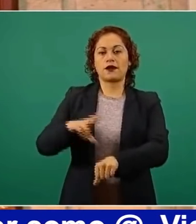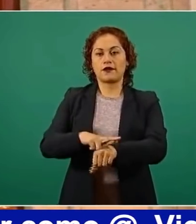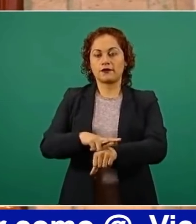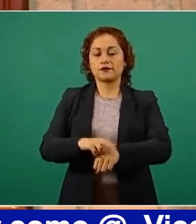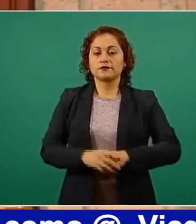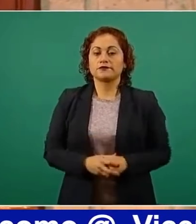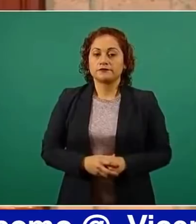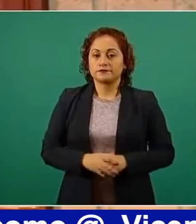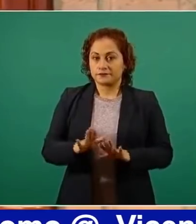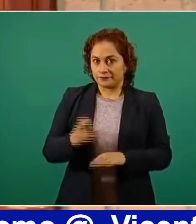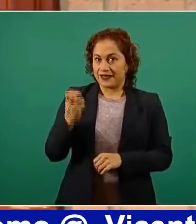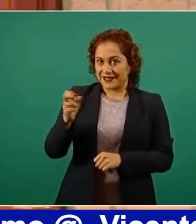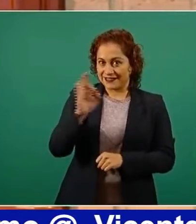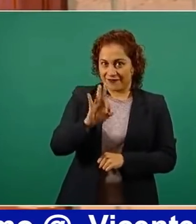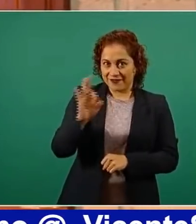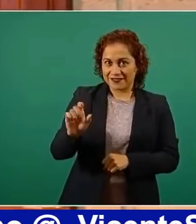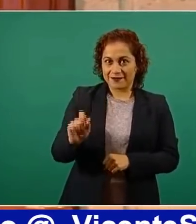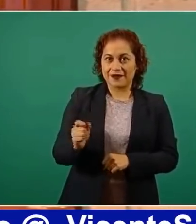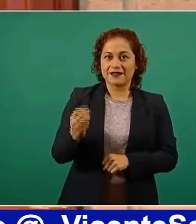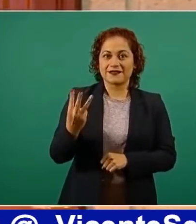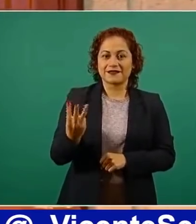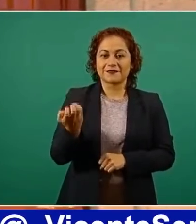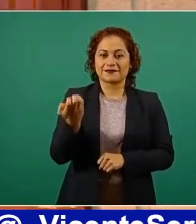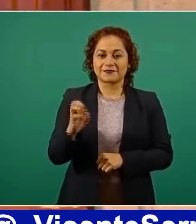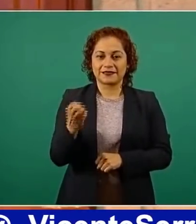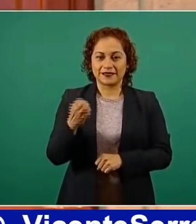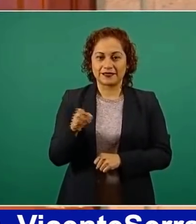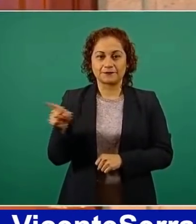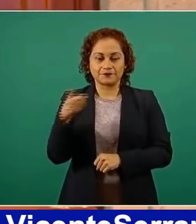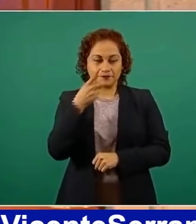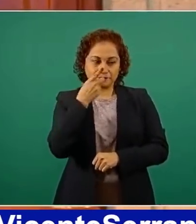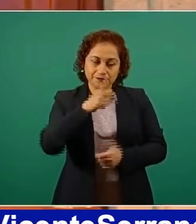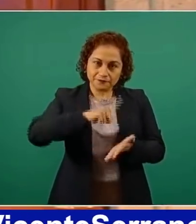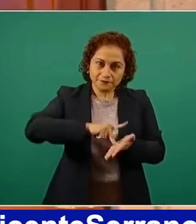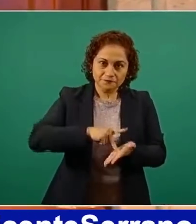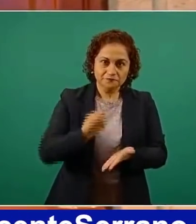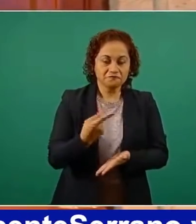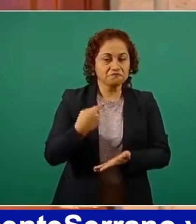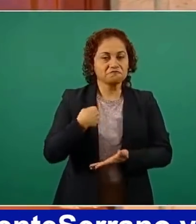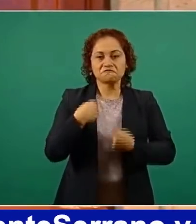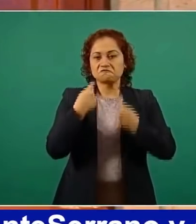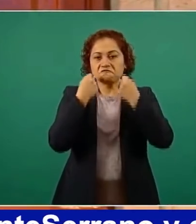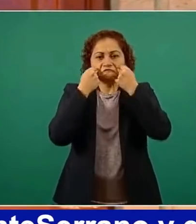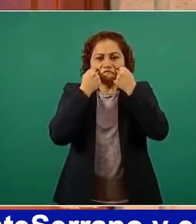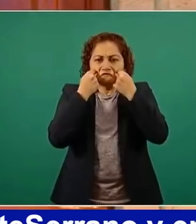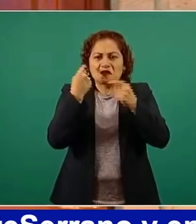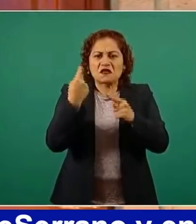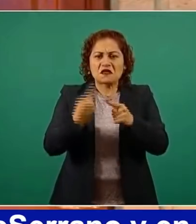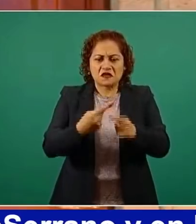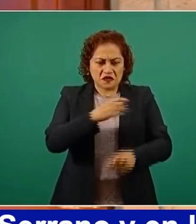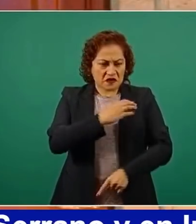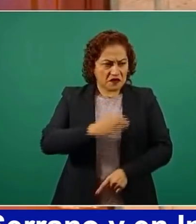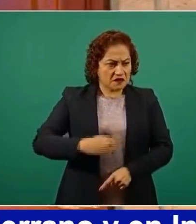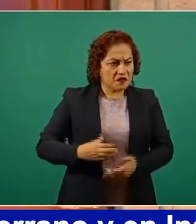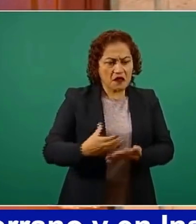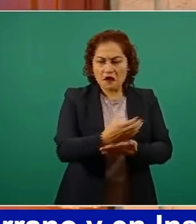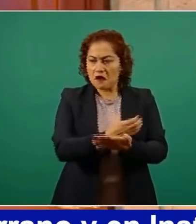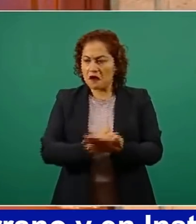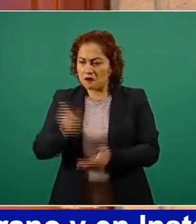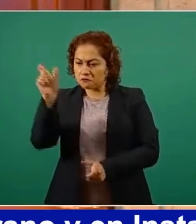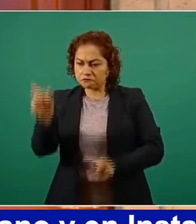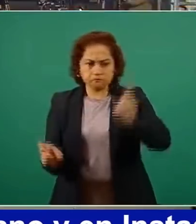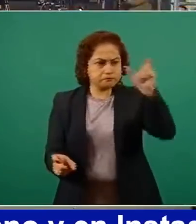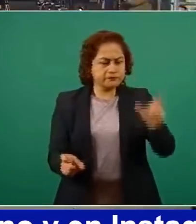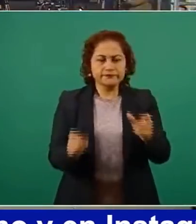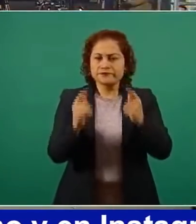el 23 de enero, para mí es exactamente igual cualquiera de los dos candidatos que resulte triunfante,